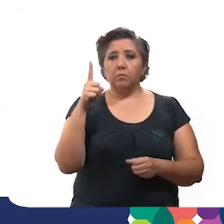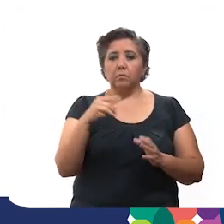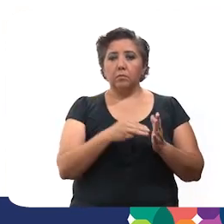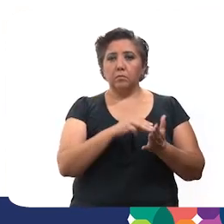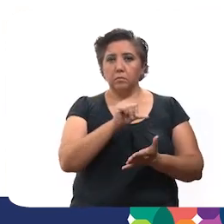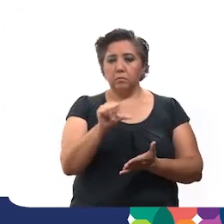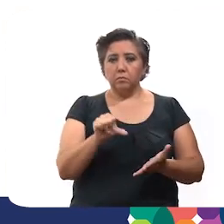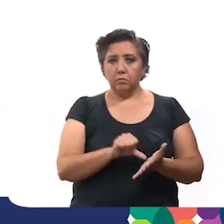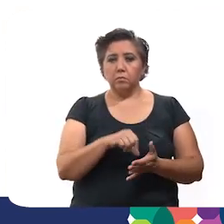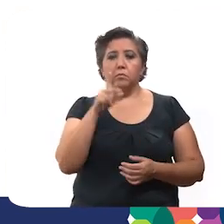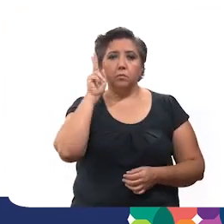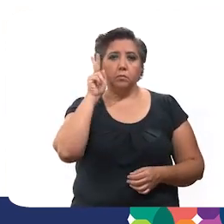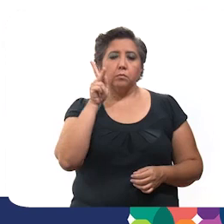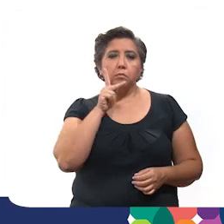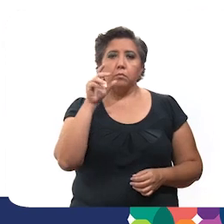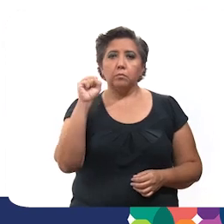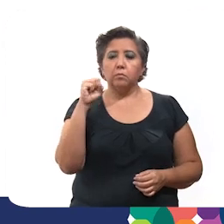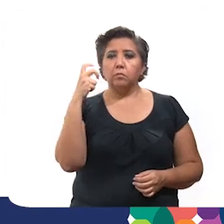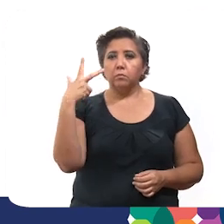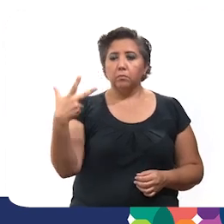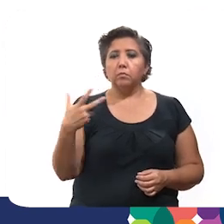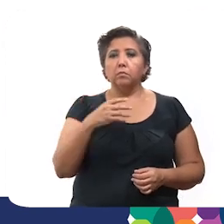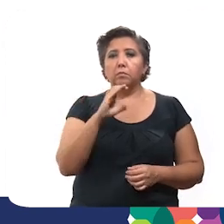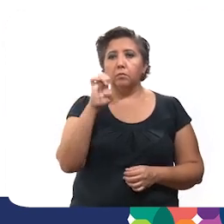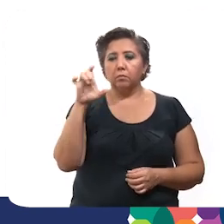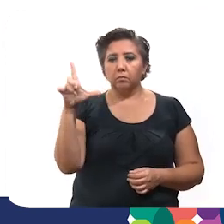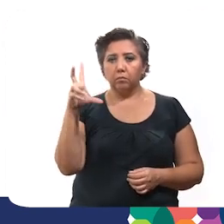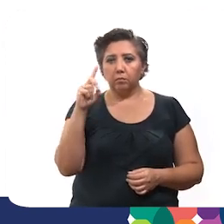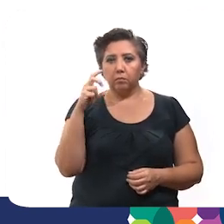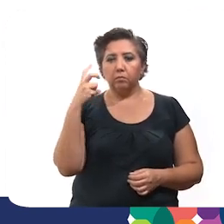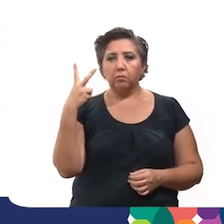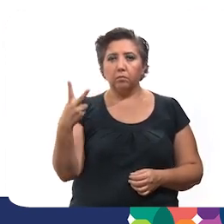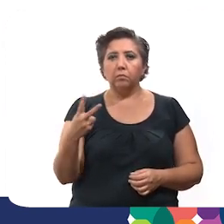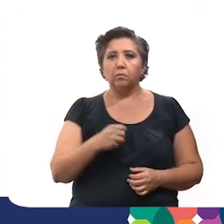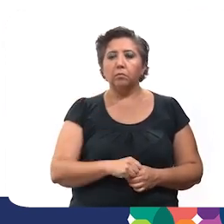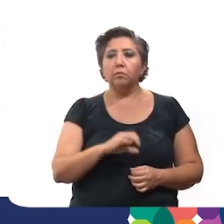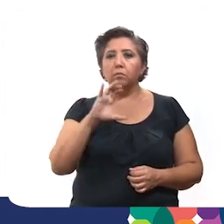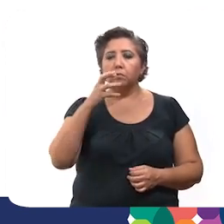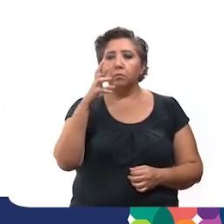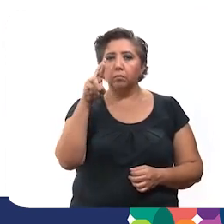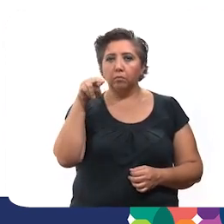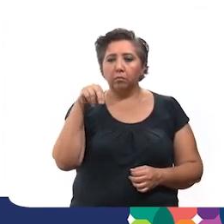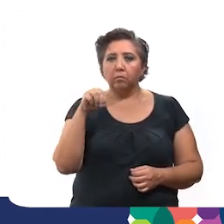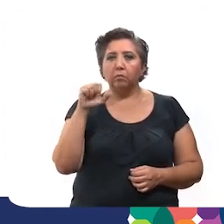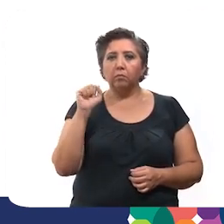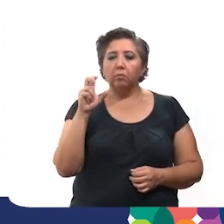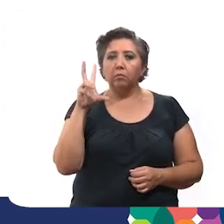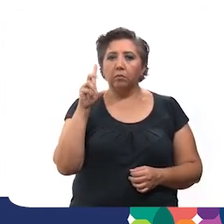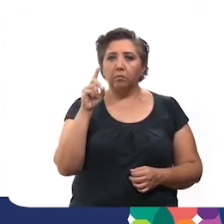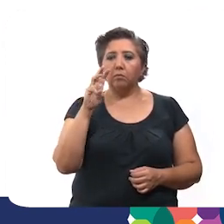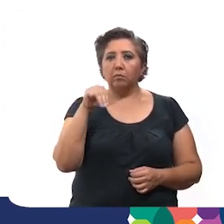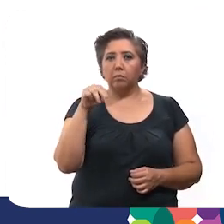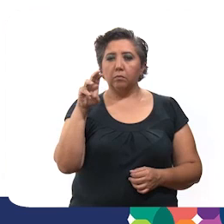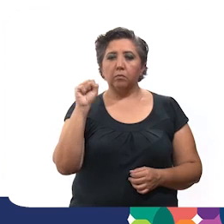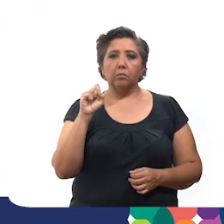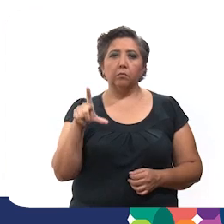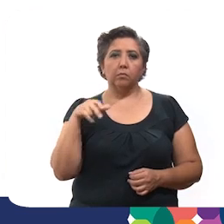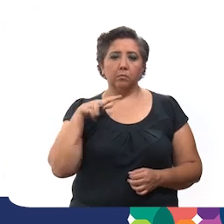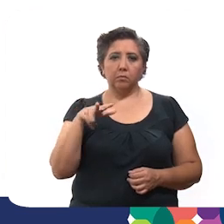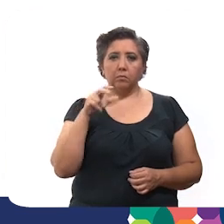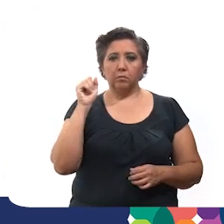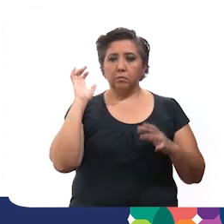con 110, Juan Pablo II 68, Ciudad Cauquel 32, Chuburná de Hidalgo 30, Mulsay